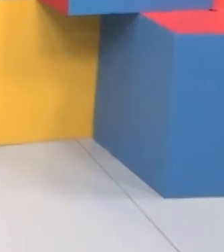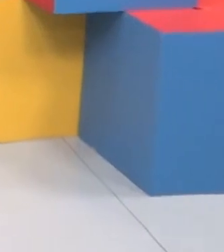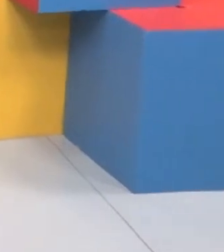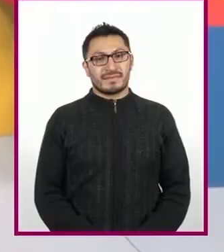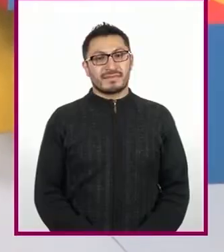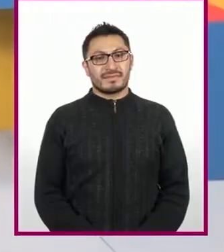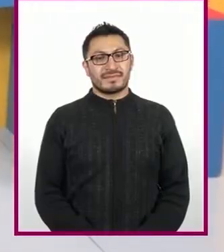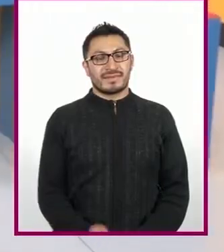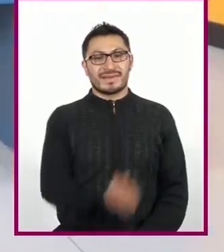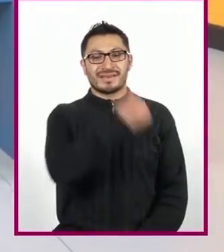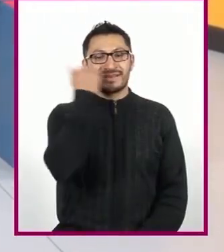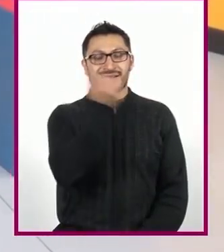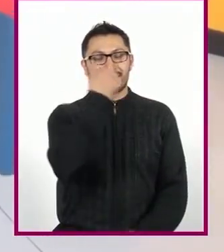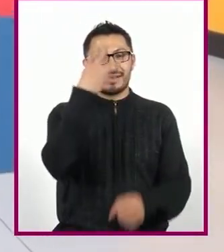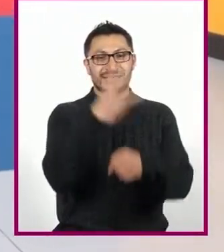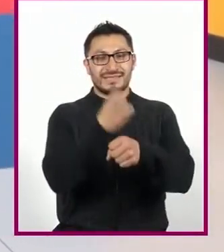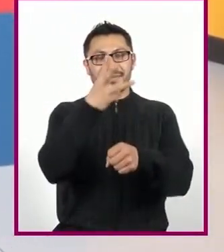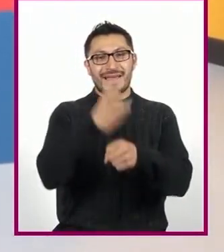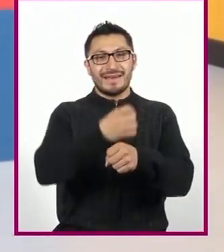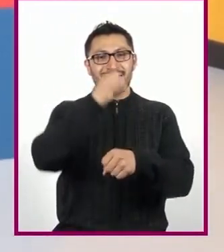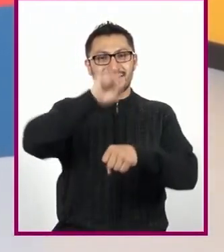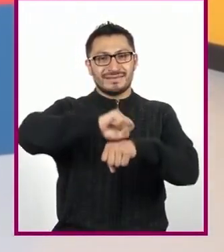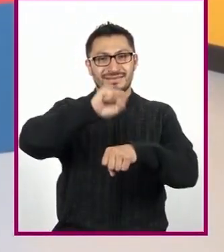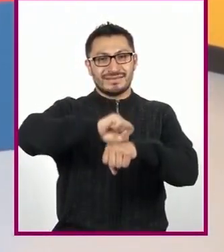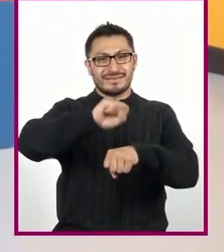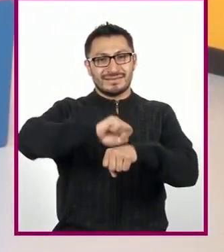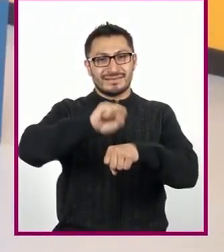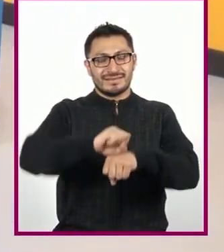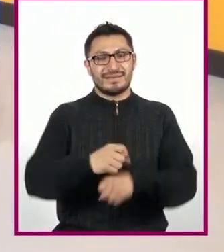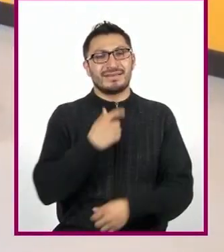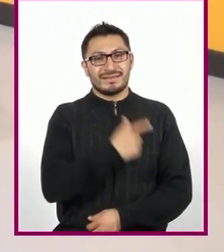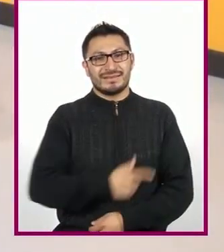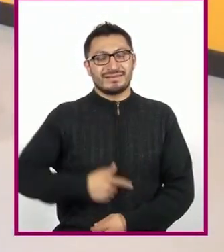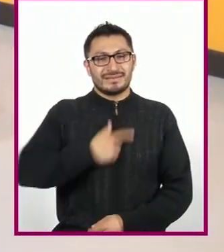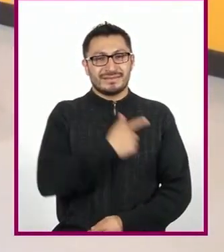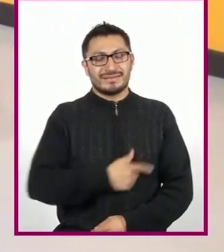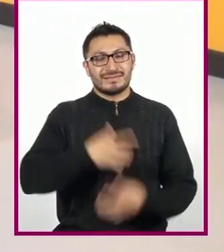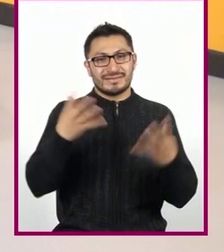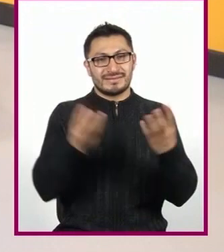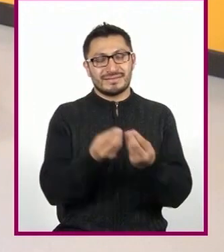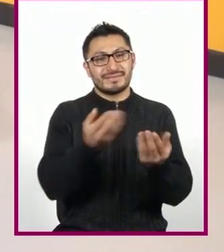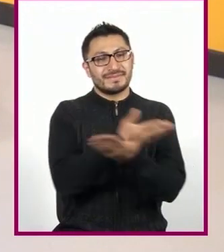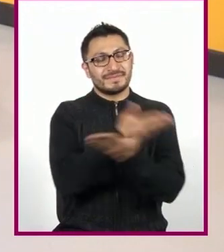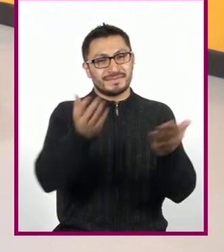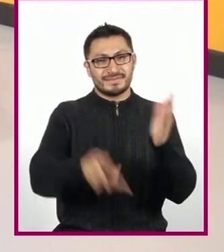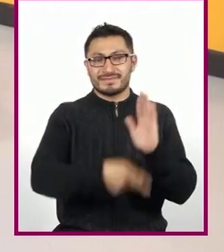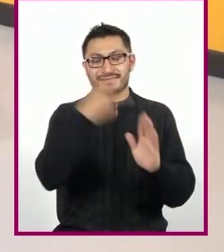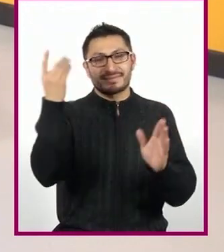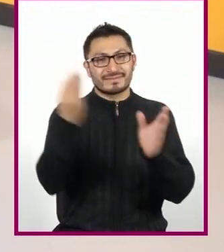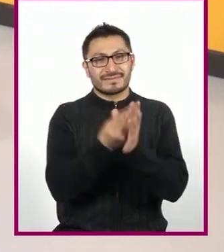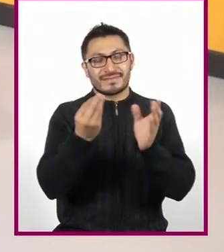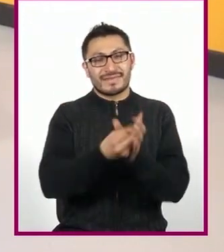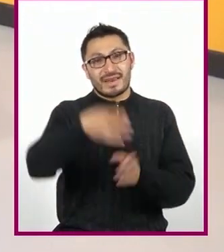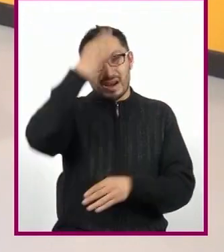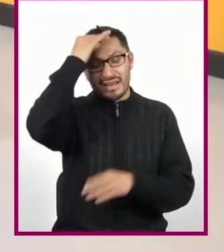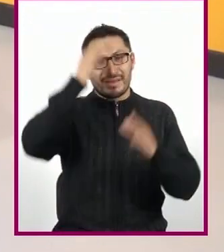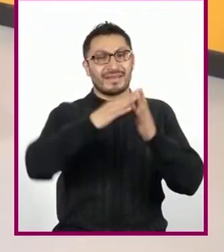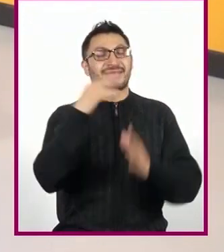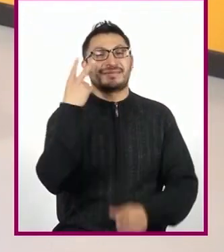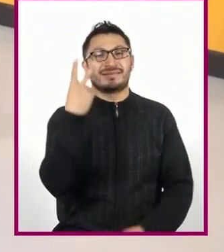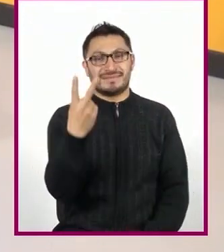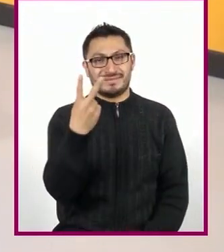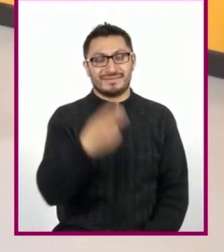Alumnas y alumnos de tercer grado de secundaria. Es un verdadero gusto volver a estar con ustedes en una sesión más de Aprende en Casa